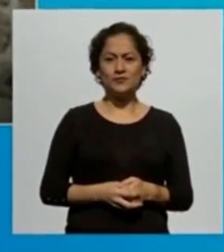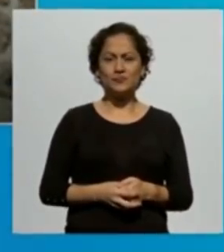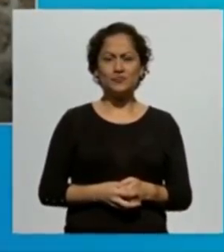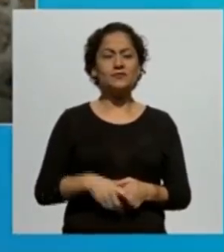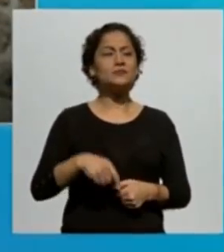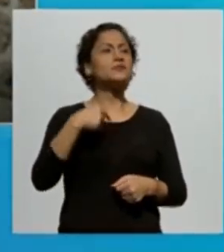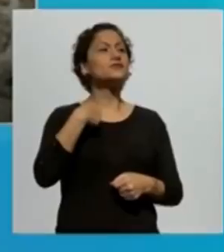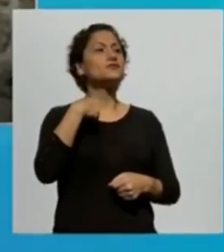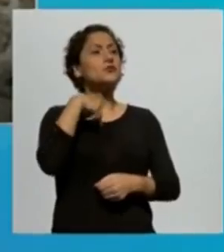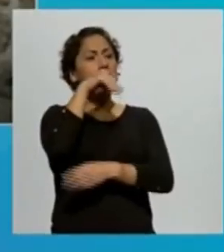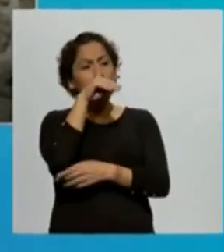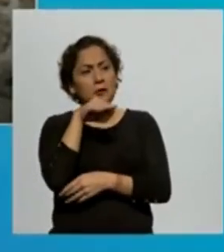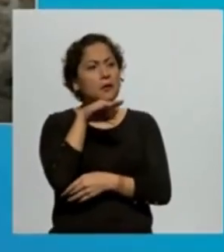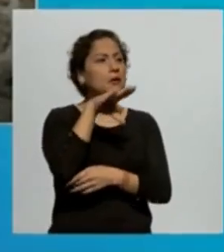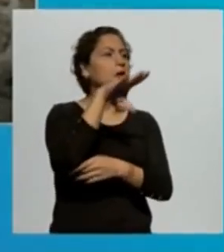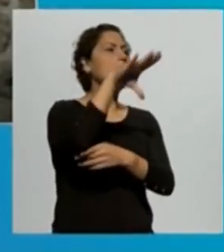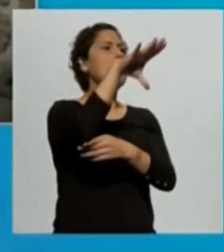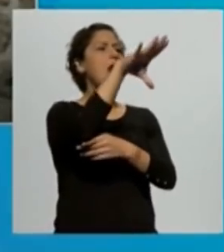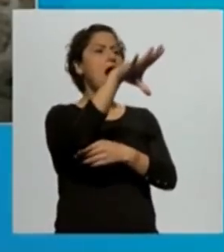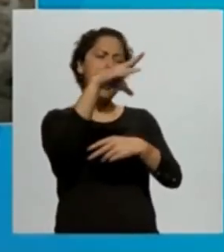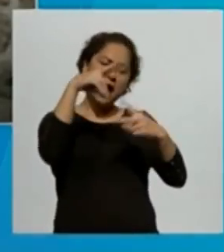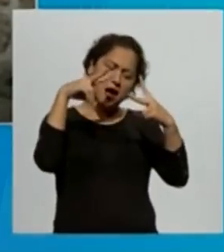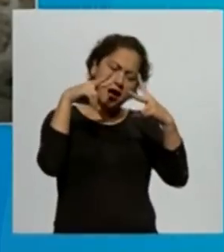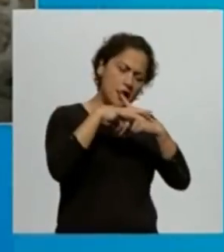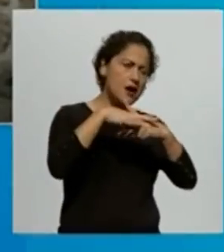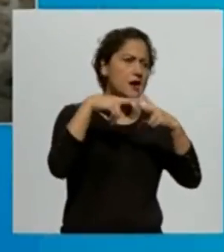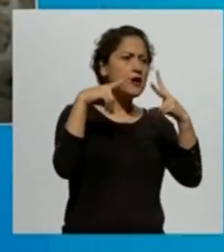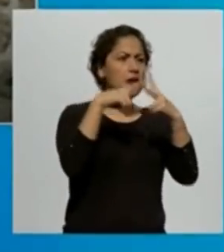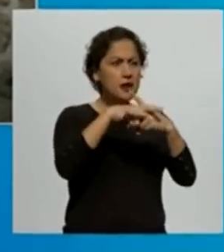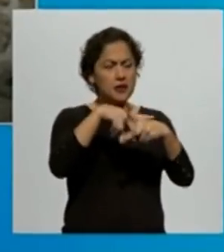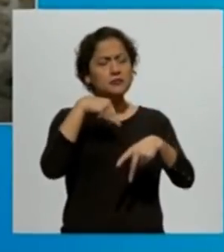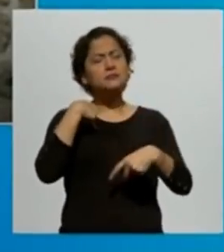¡Lucharé contra dragones!